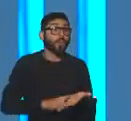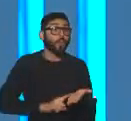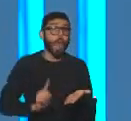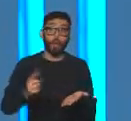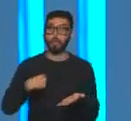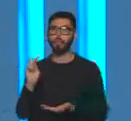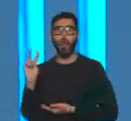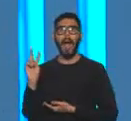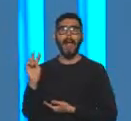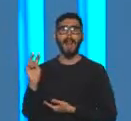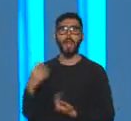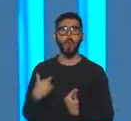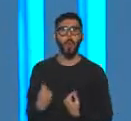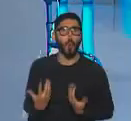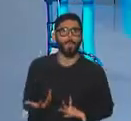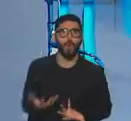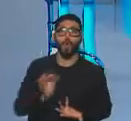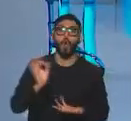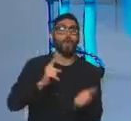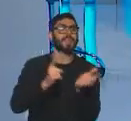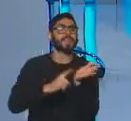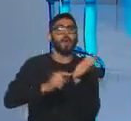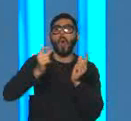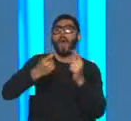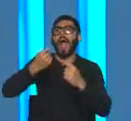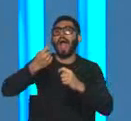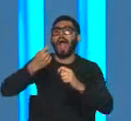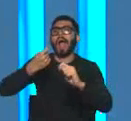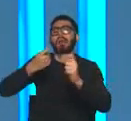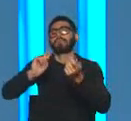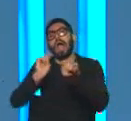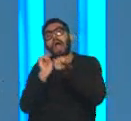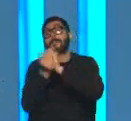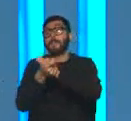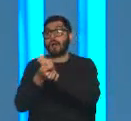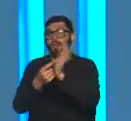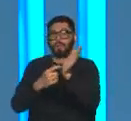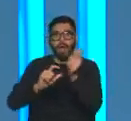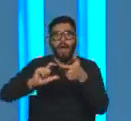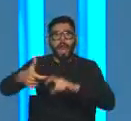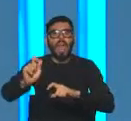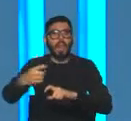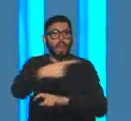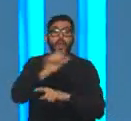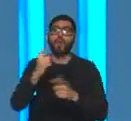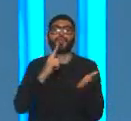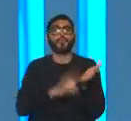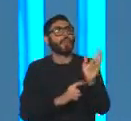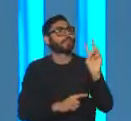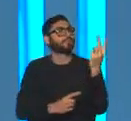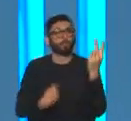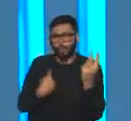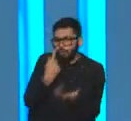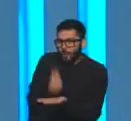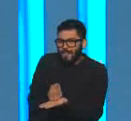son inquilinos. O bien, si estás haciendo un cambio de titularidad, ¿quién sufre la actualización? Se murió el titular, pero vos vivís